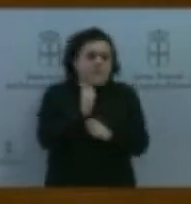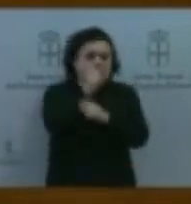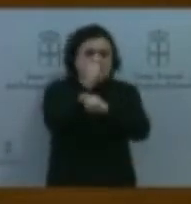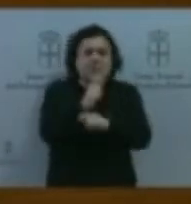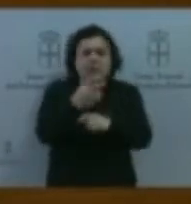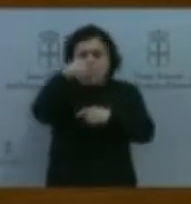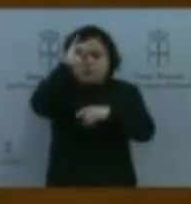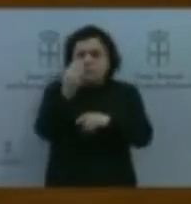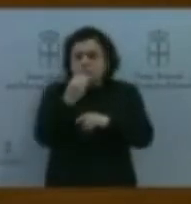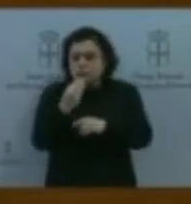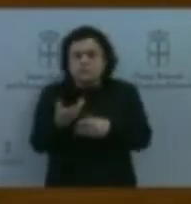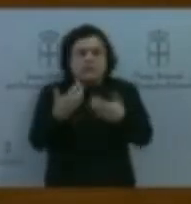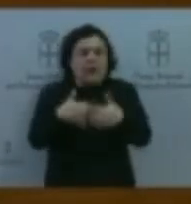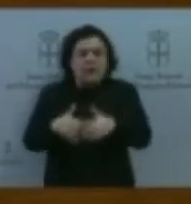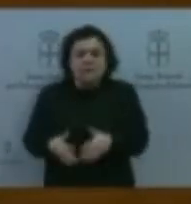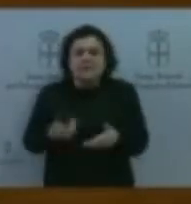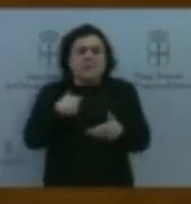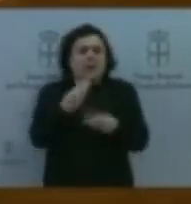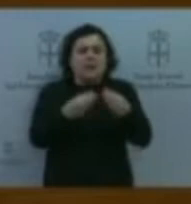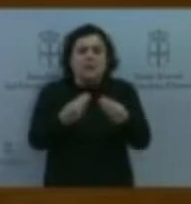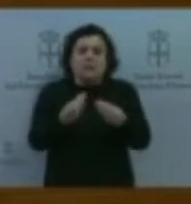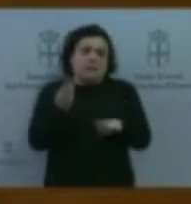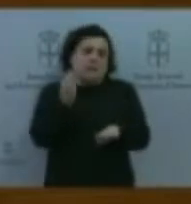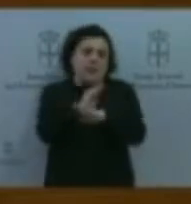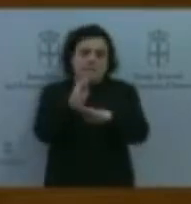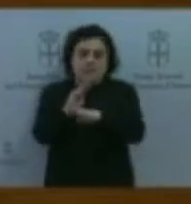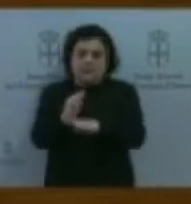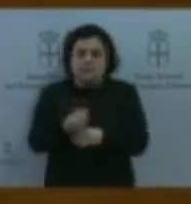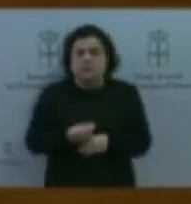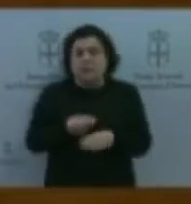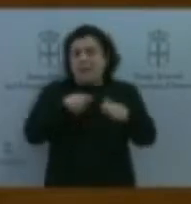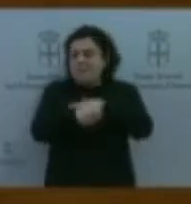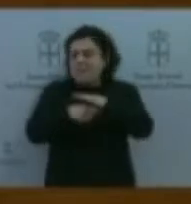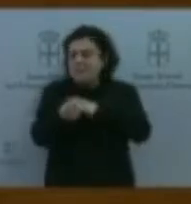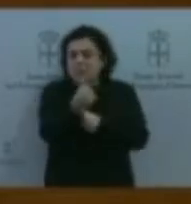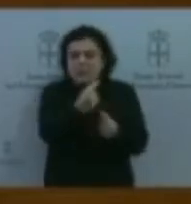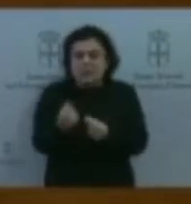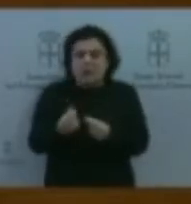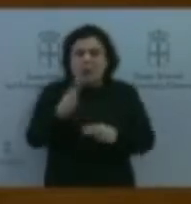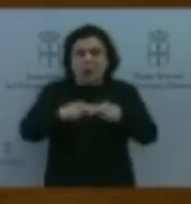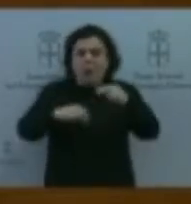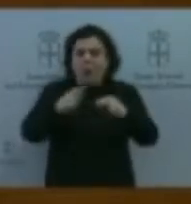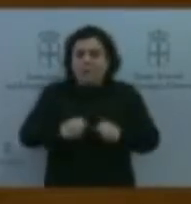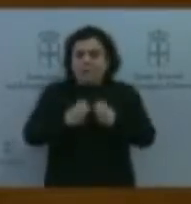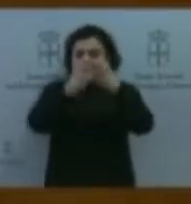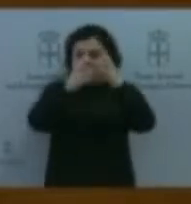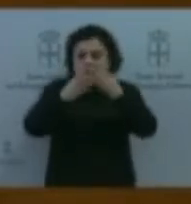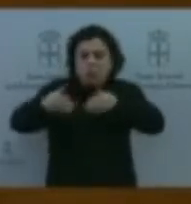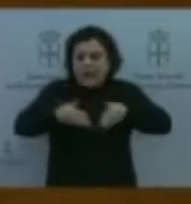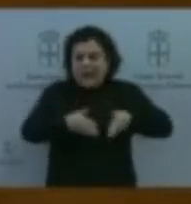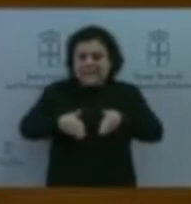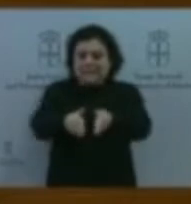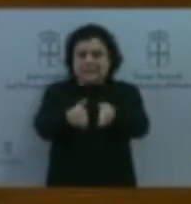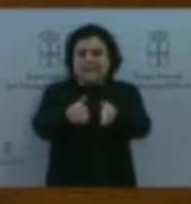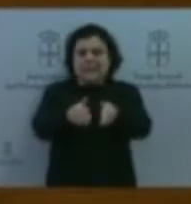con inversiones. Hay que revertirlo con inversiones en infraestructuras, en carreteras, en situación de muy mal estado, en situación de Internet. O sea,